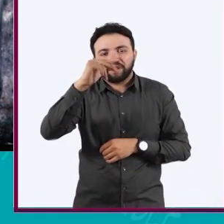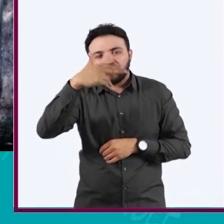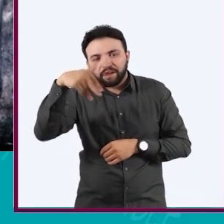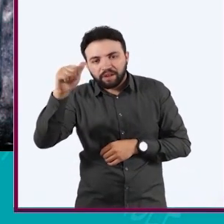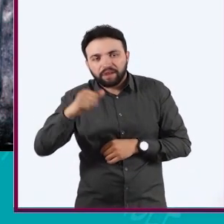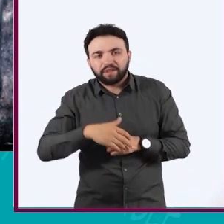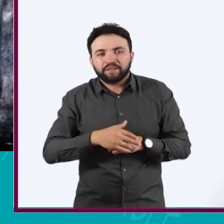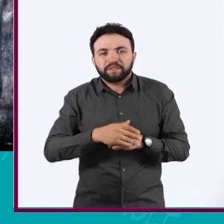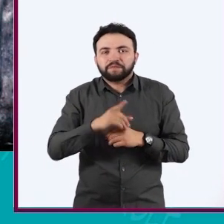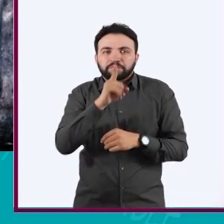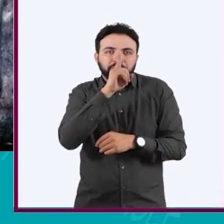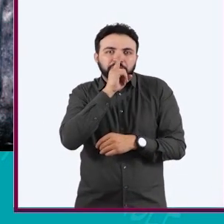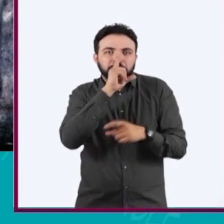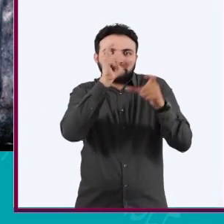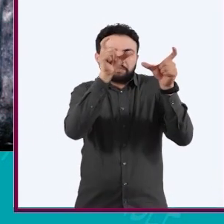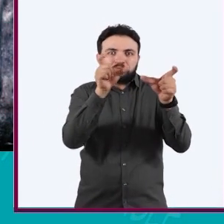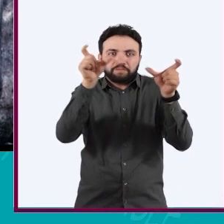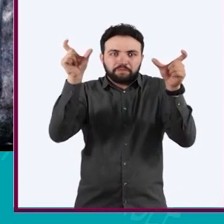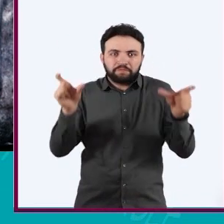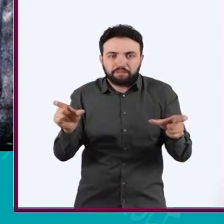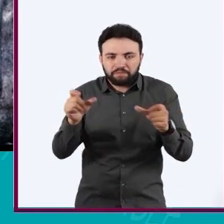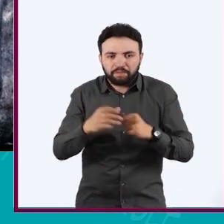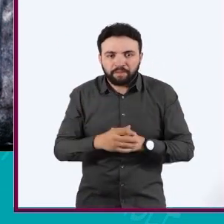conejo, casa y pedernal.